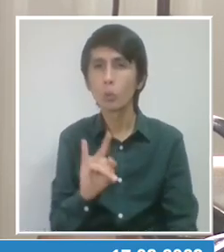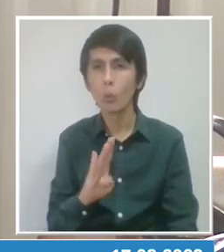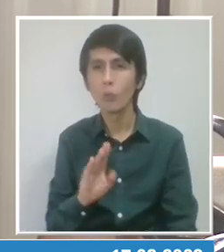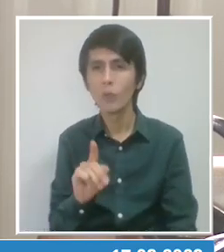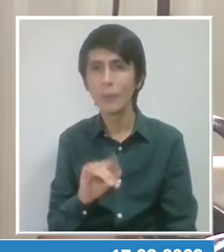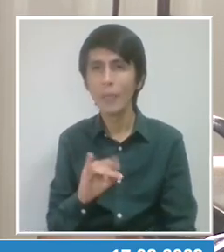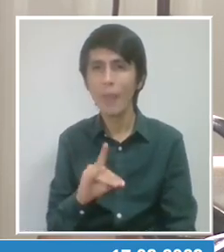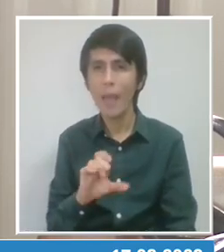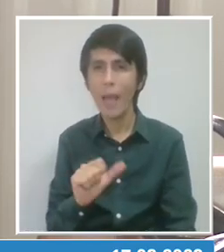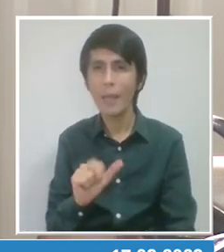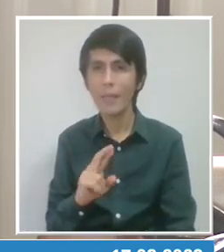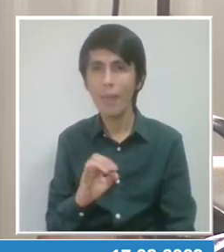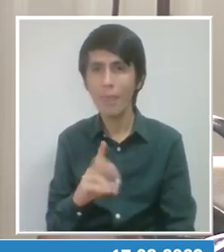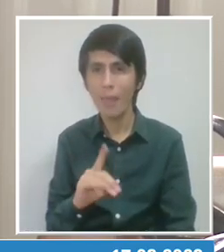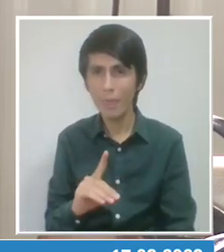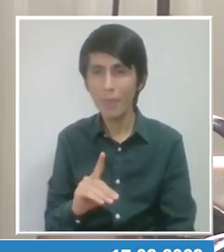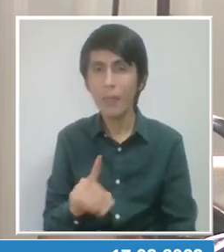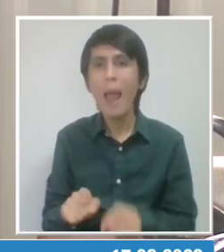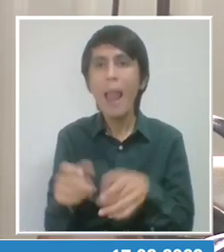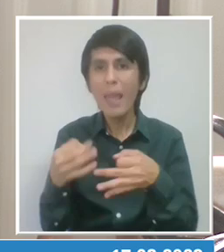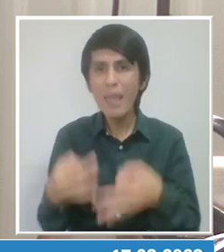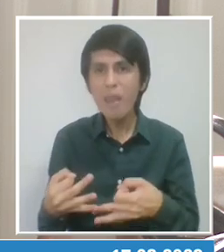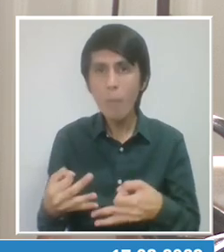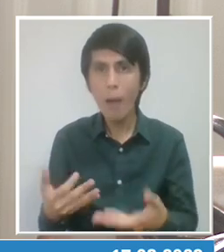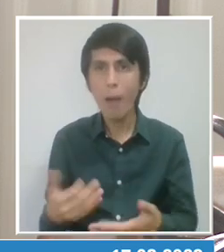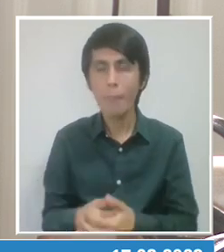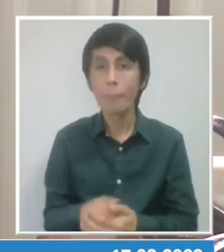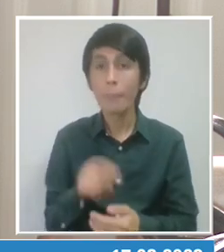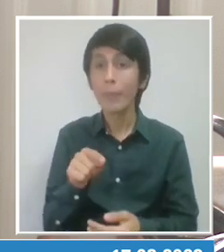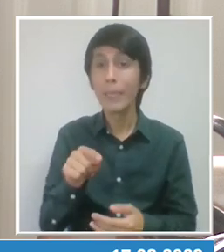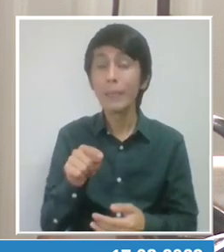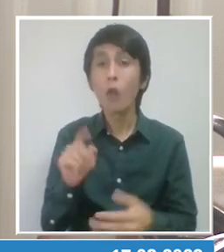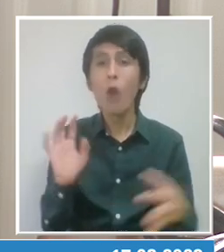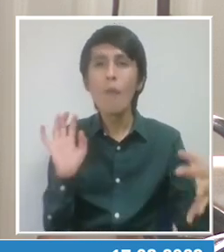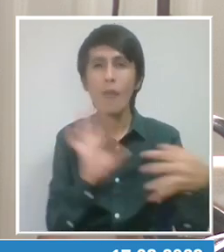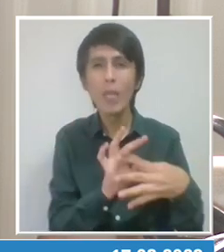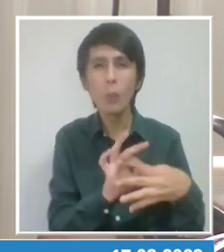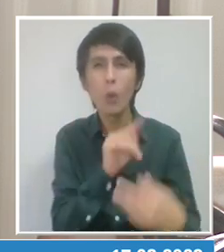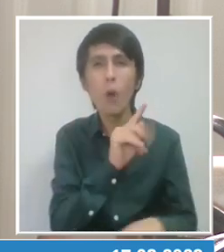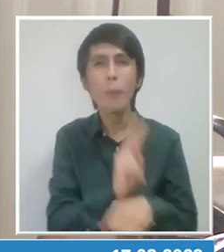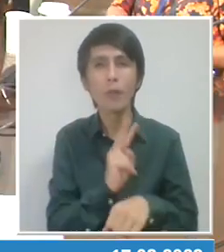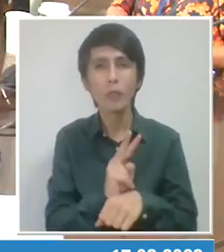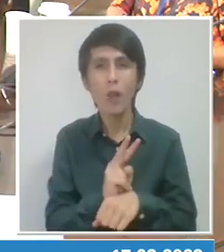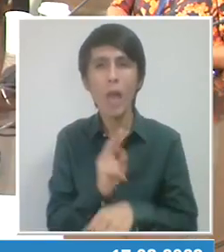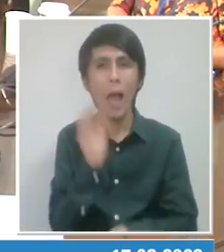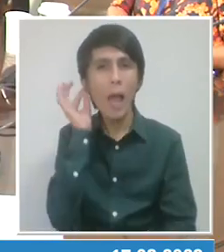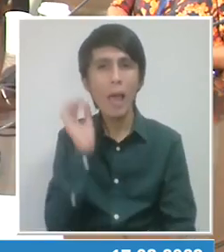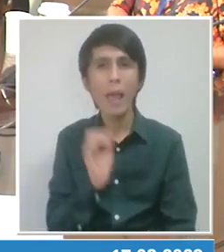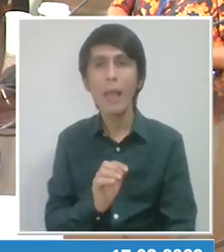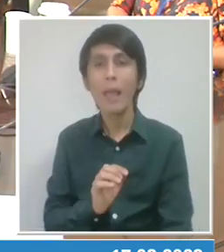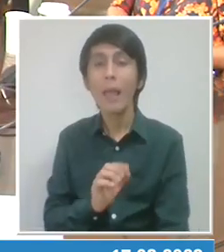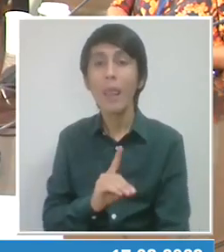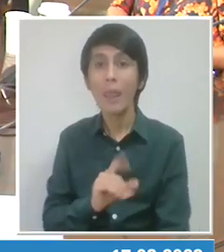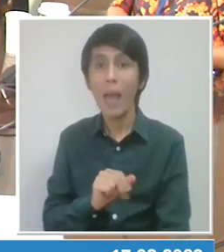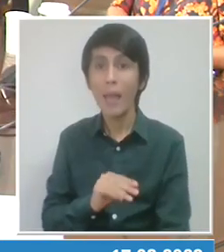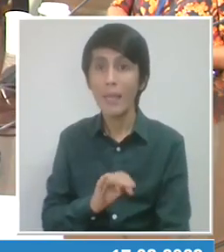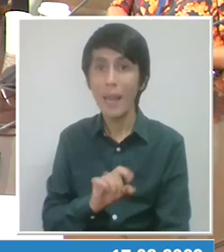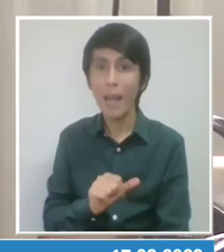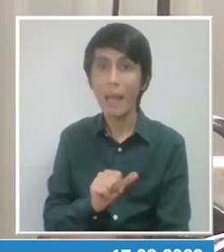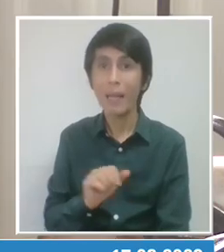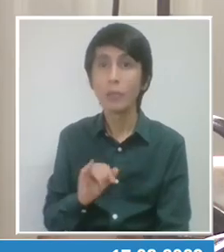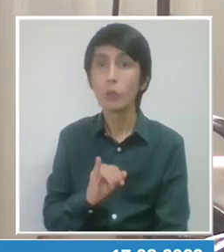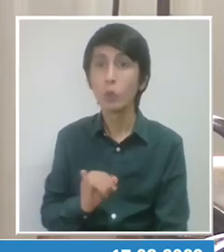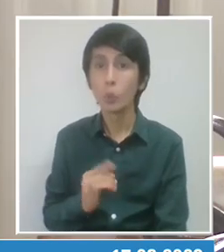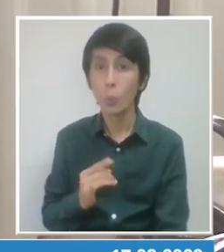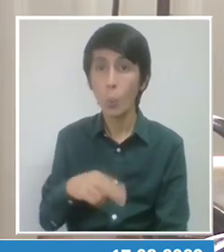Esto vinculado a lo que dice la profesora Yanira Zúñiga, y que yo comparto, la profesora